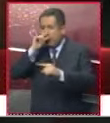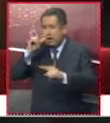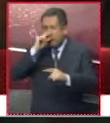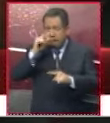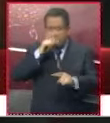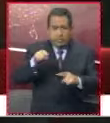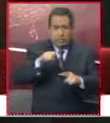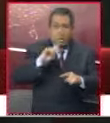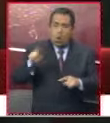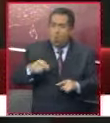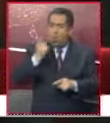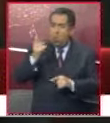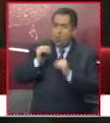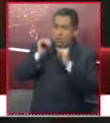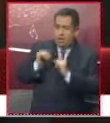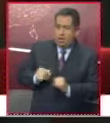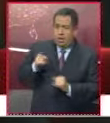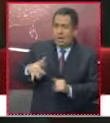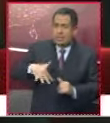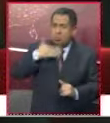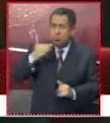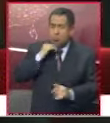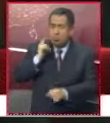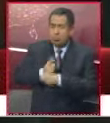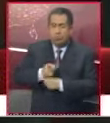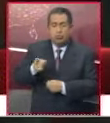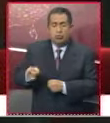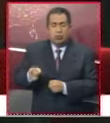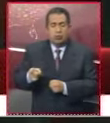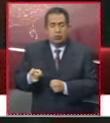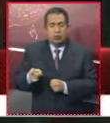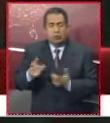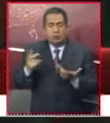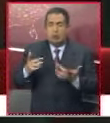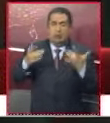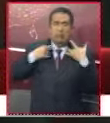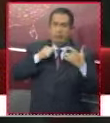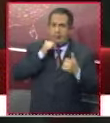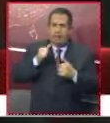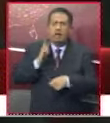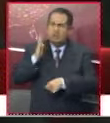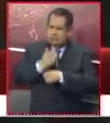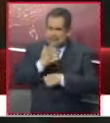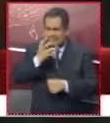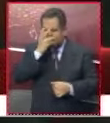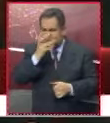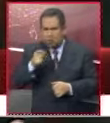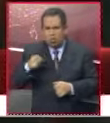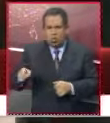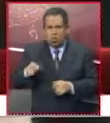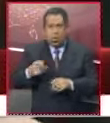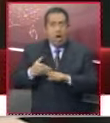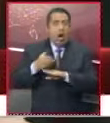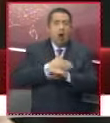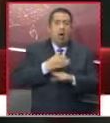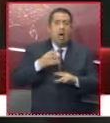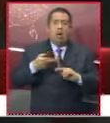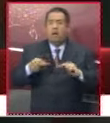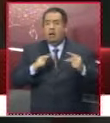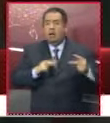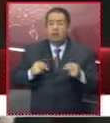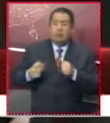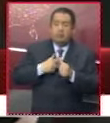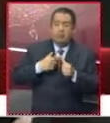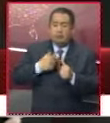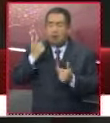un funcionario cometió un acto de corrupción, pues entonces que no haya impunidad y que haya la certeza, no como es ahora que es al revés, que lo más